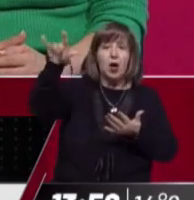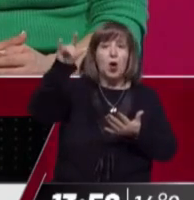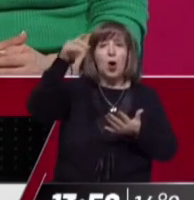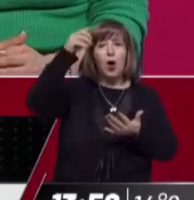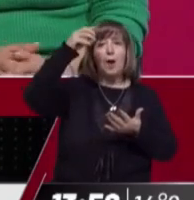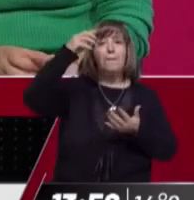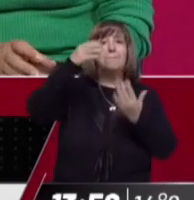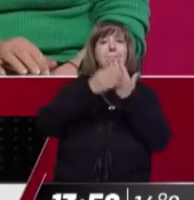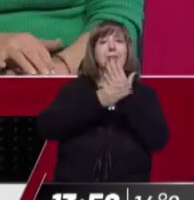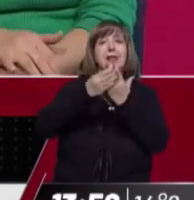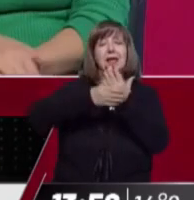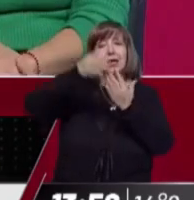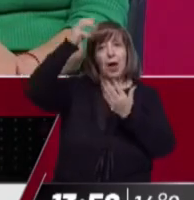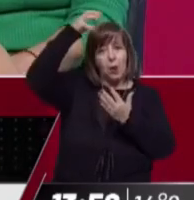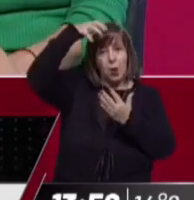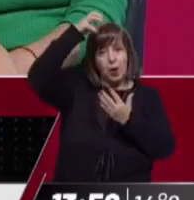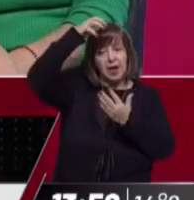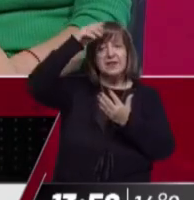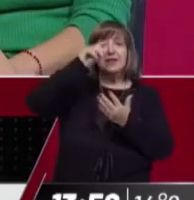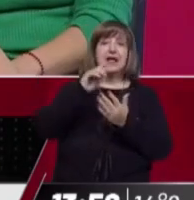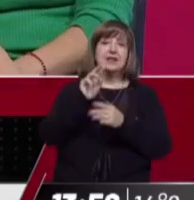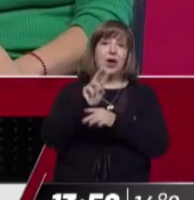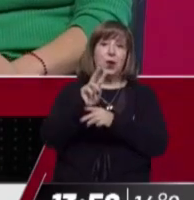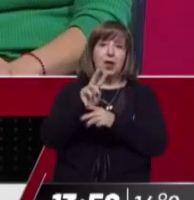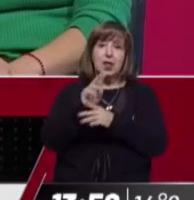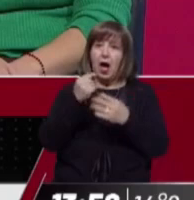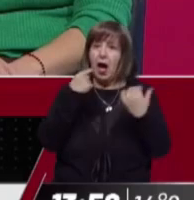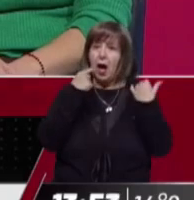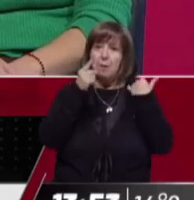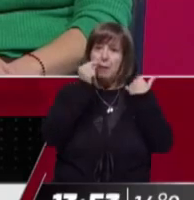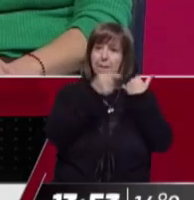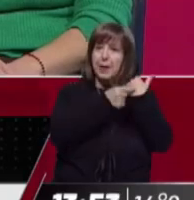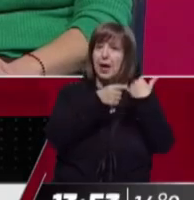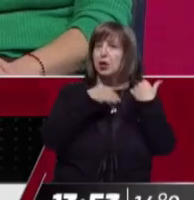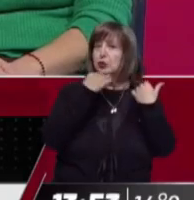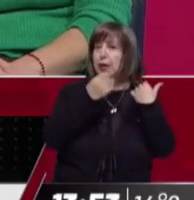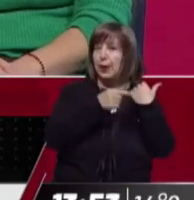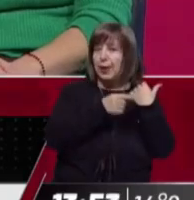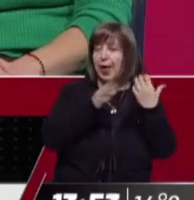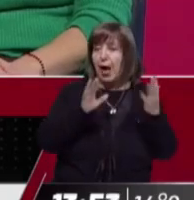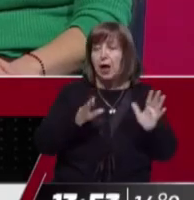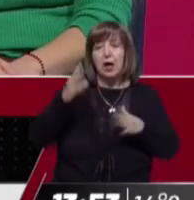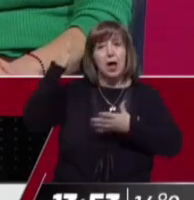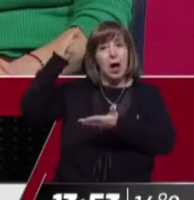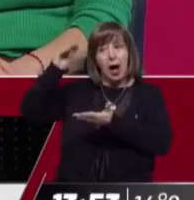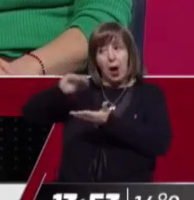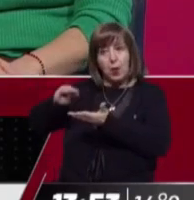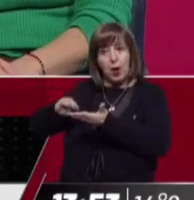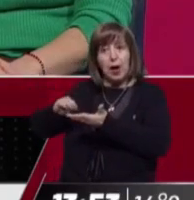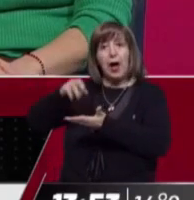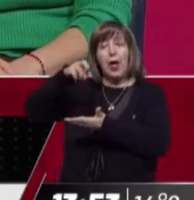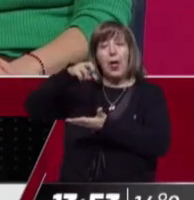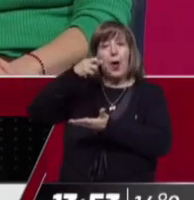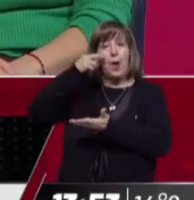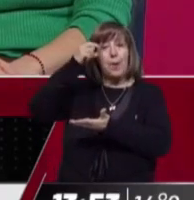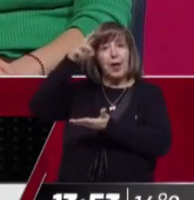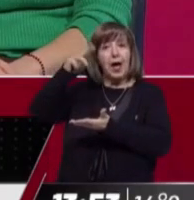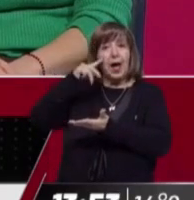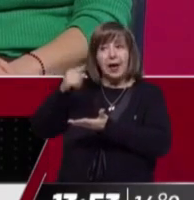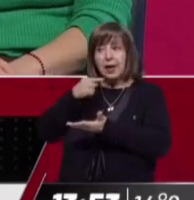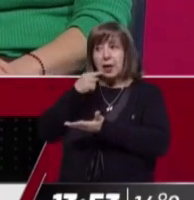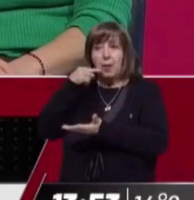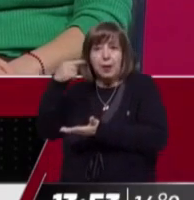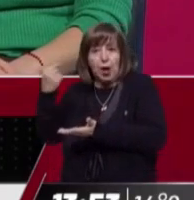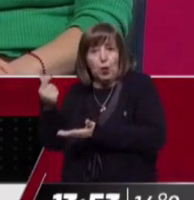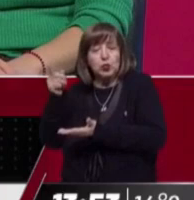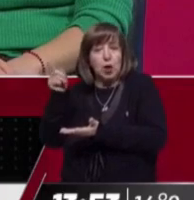También dialogamos con Miguel Ángel Pierri, el abogado que lleva adelante la causa, quien se ha hecho cargo de esta causa de Alejo, y nos dijo que por ahora no tiene